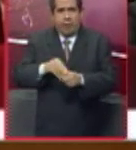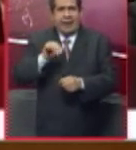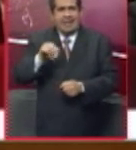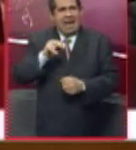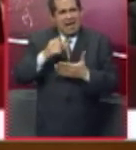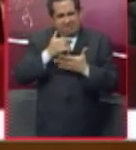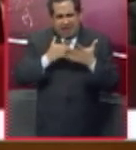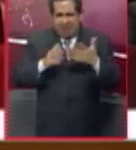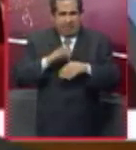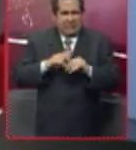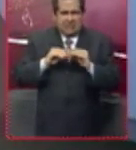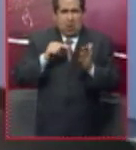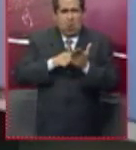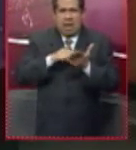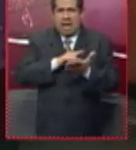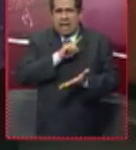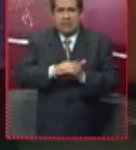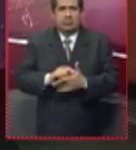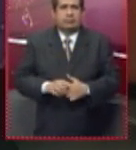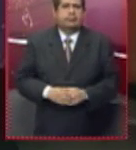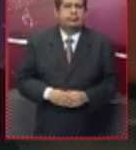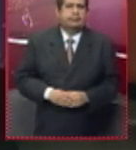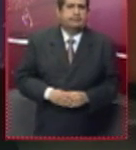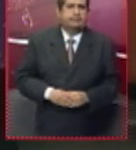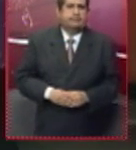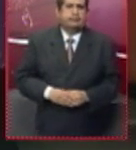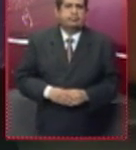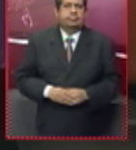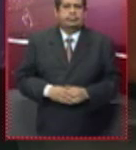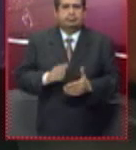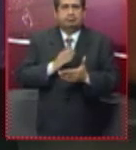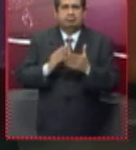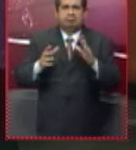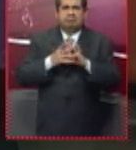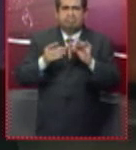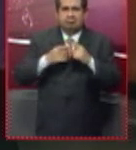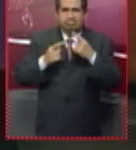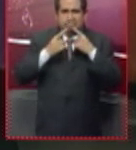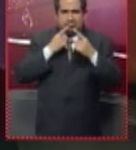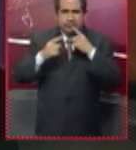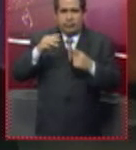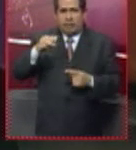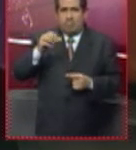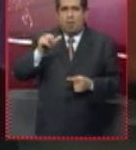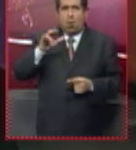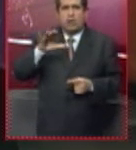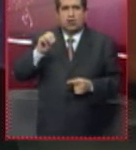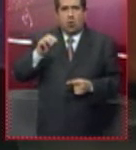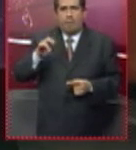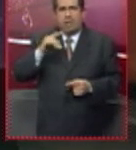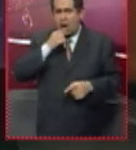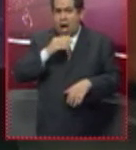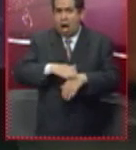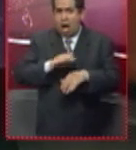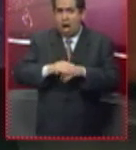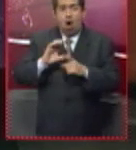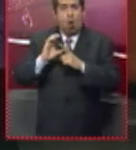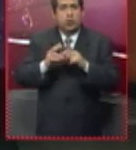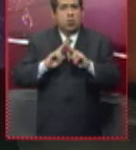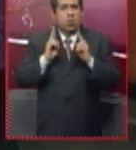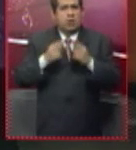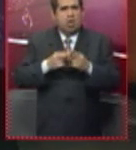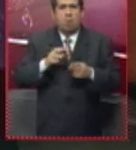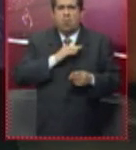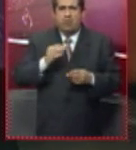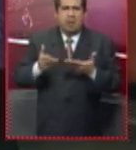control del INAI. Por parte de la Red de Rendición de Cuentas, Mauricio Merino advirtió a los legisladores que las Comisiones Unidas